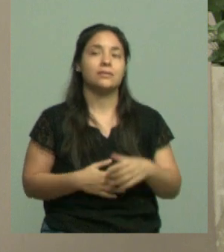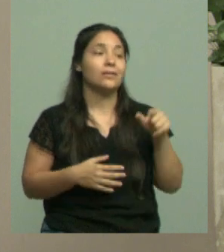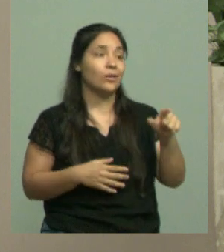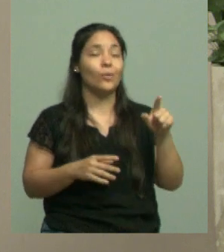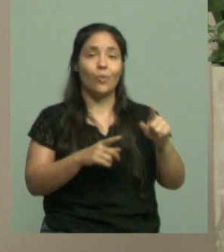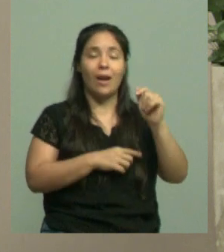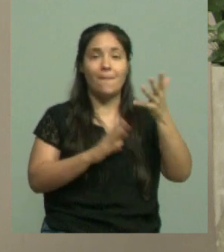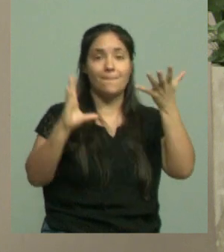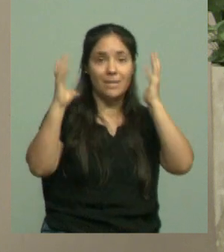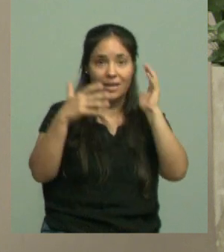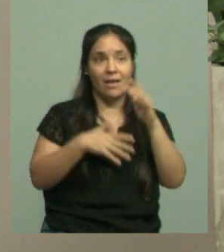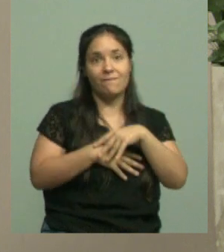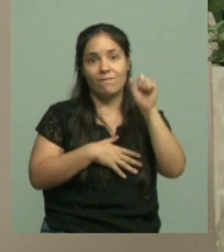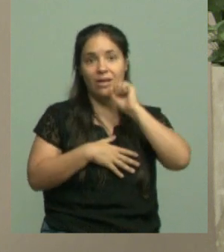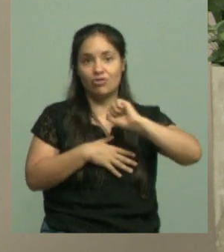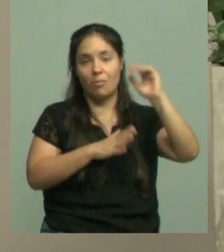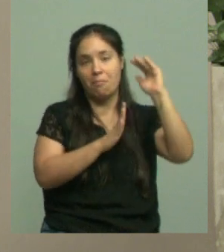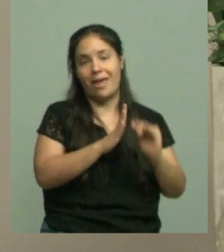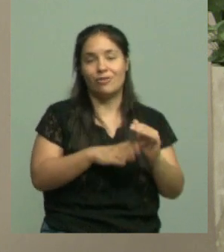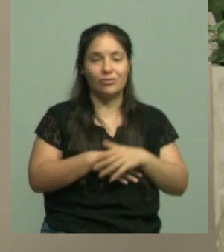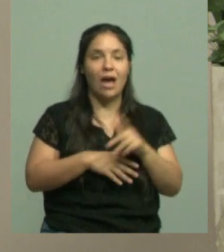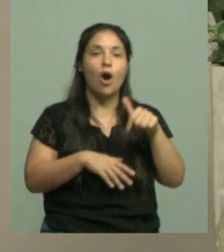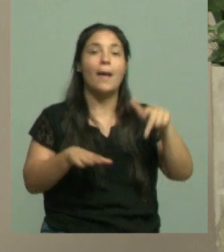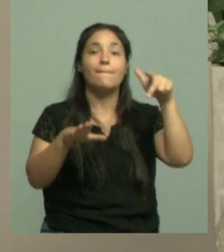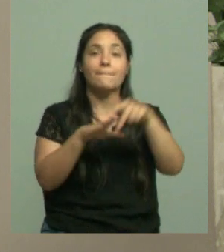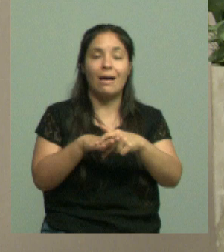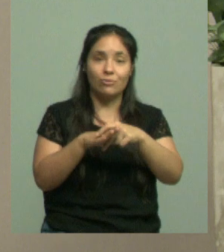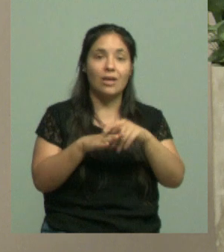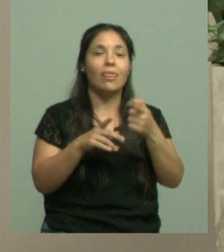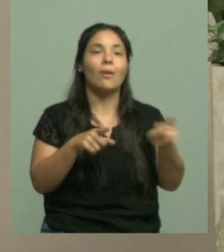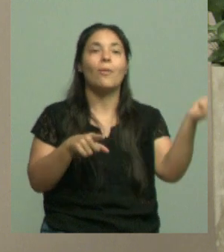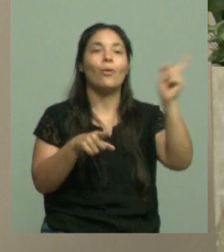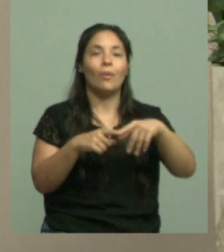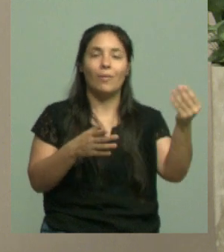Javier Milei, la bajada de la inflación. Nos vamos a la pausa, enseguida